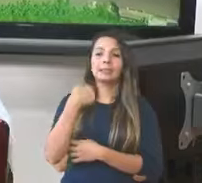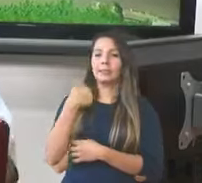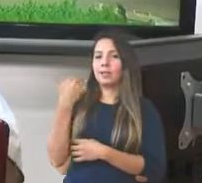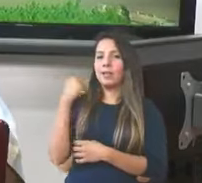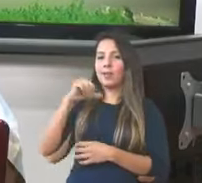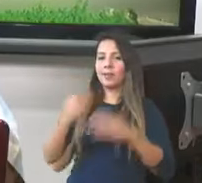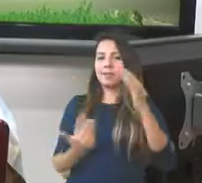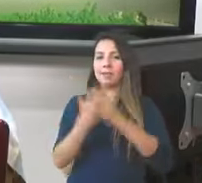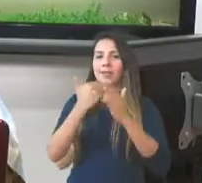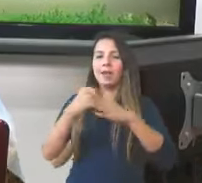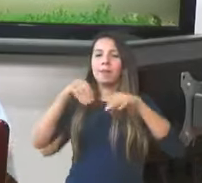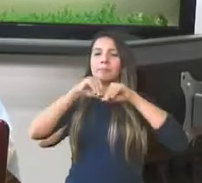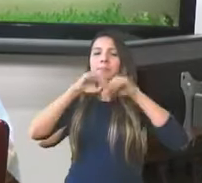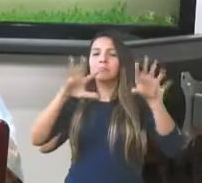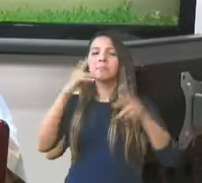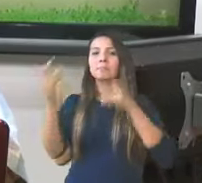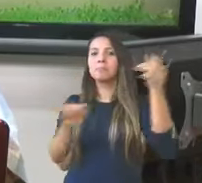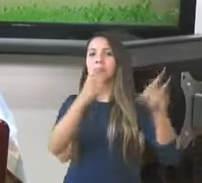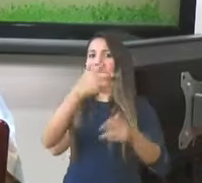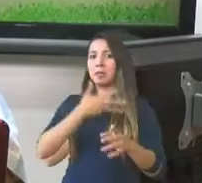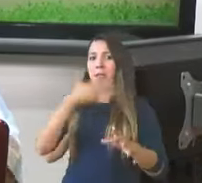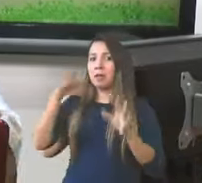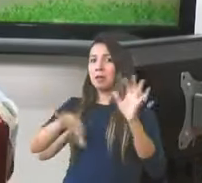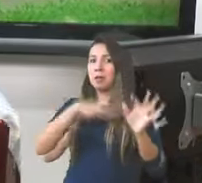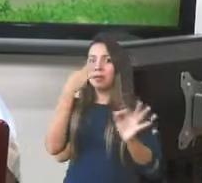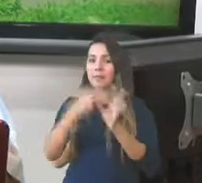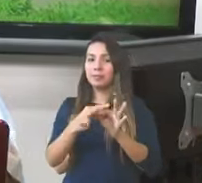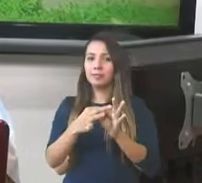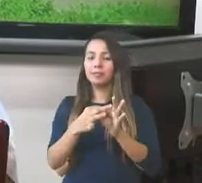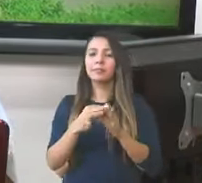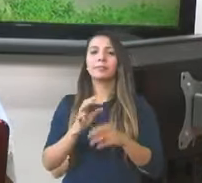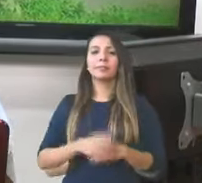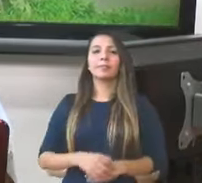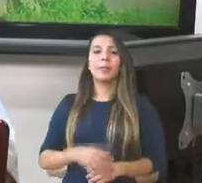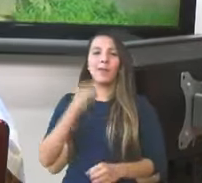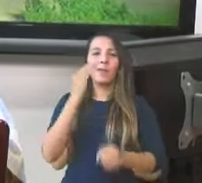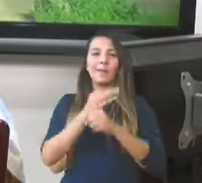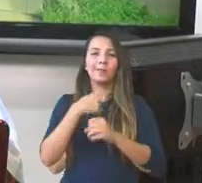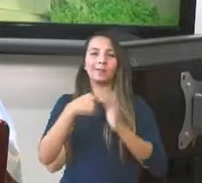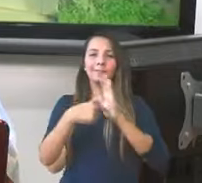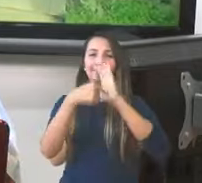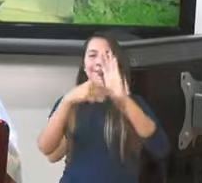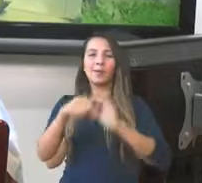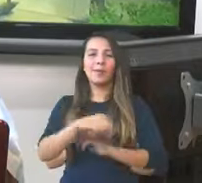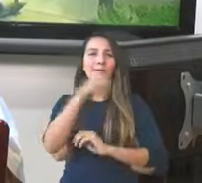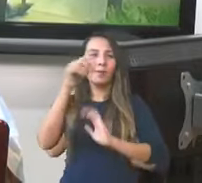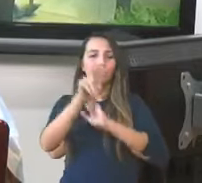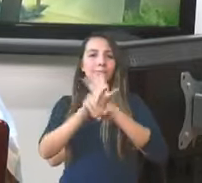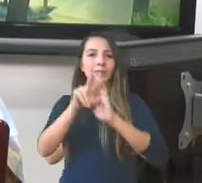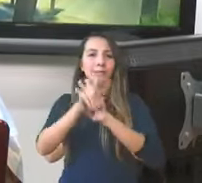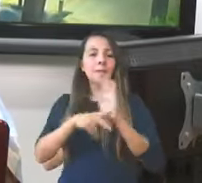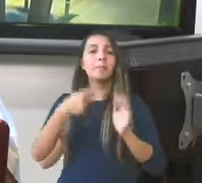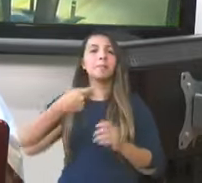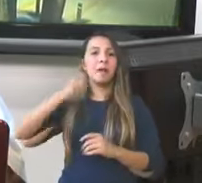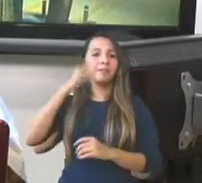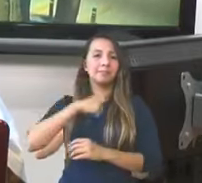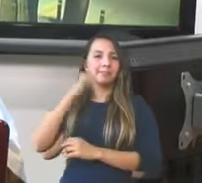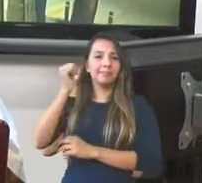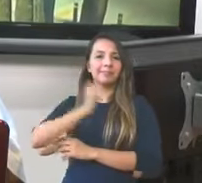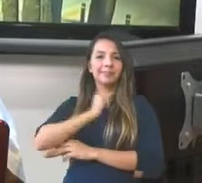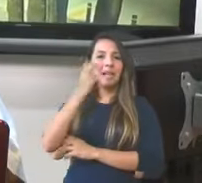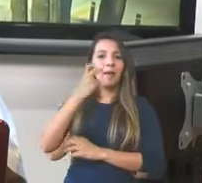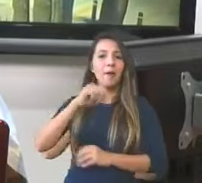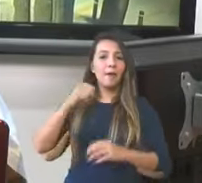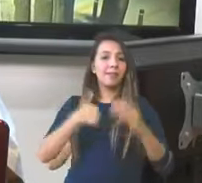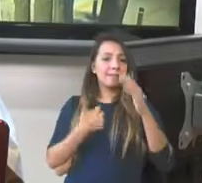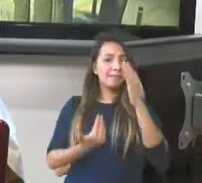de Lánzate el día de hoy. Y mientras que ponemos el otro video, ahorita les voy a comentar precisamente esta